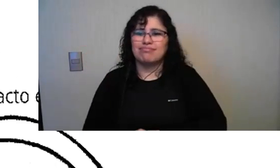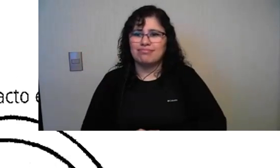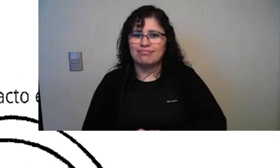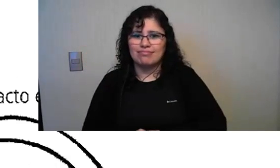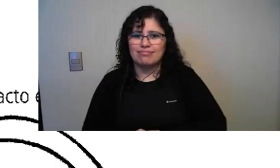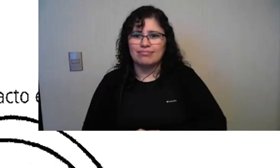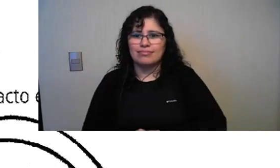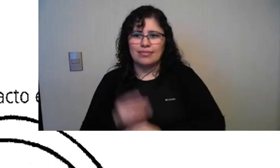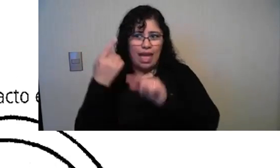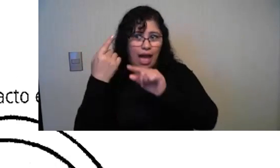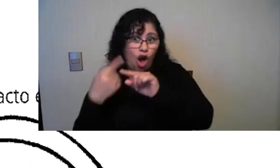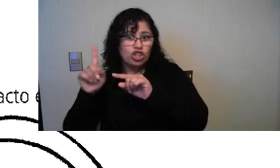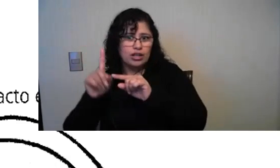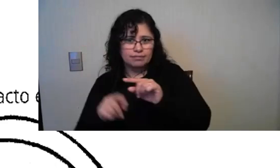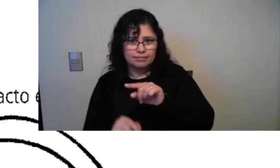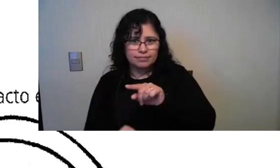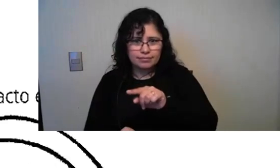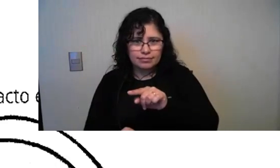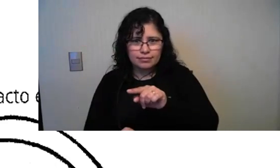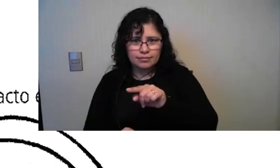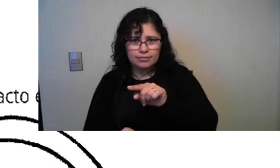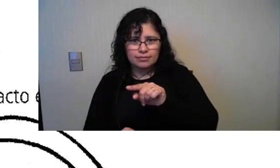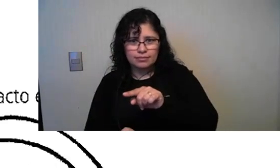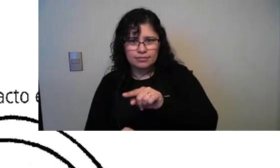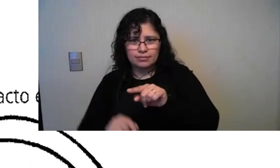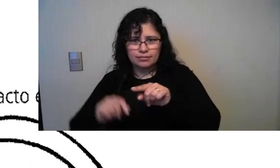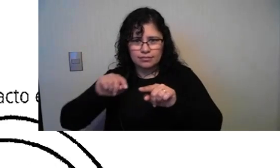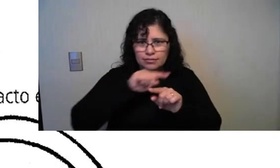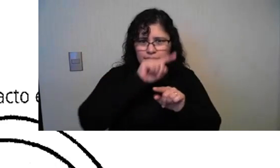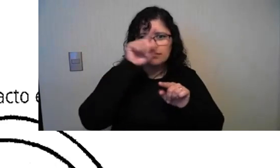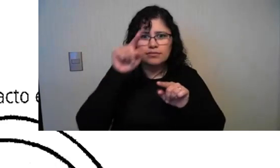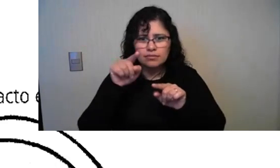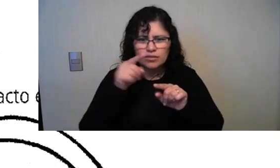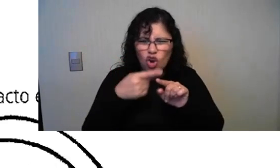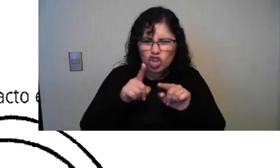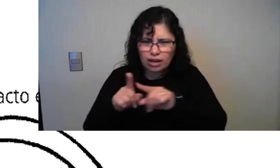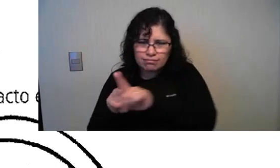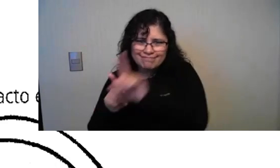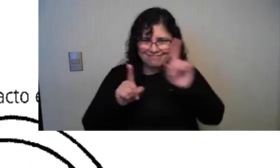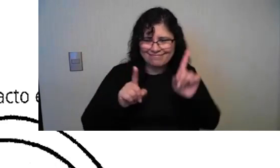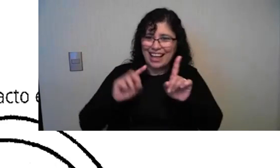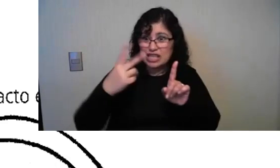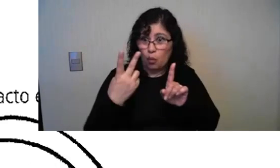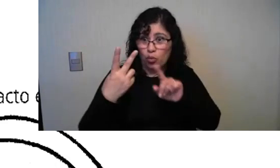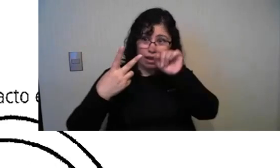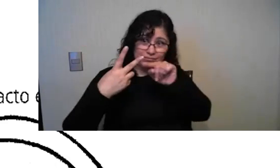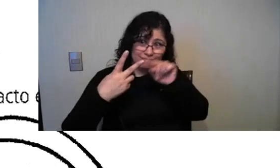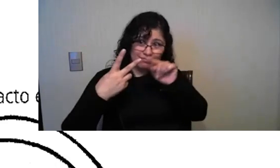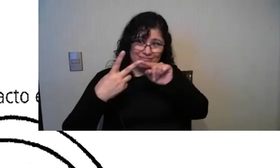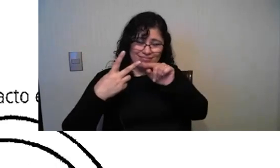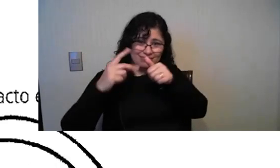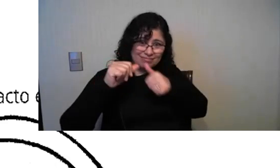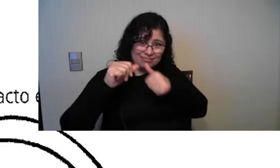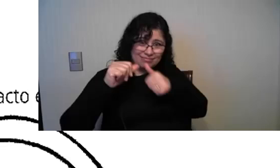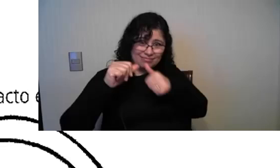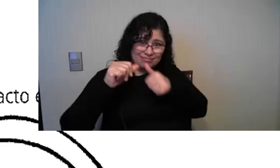Y la otra línea, en cambio, también hace relevo en el centro propioceptivo, pero no cruza la